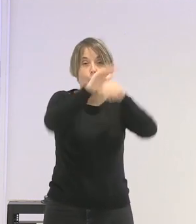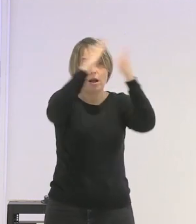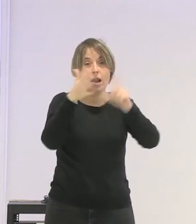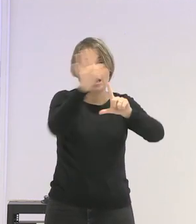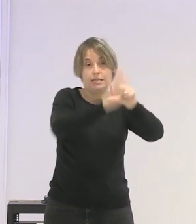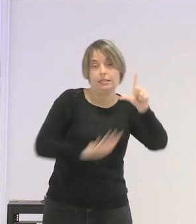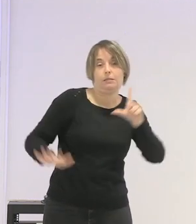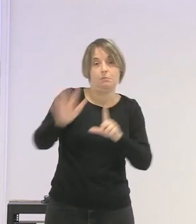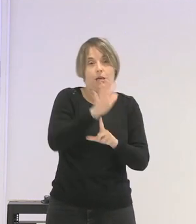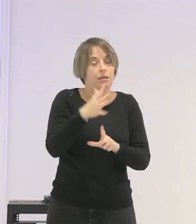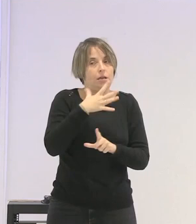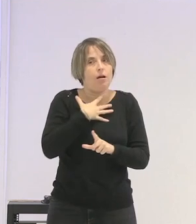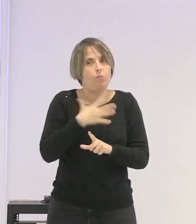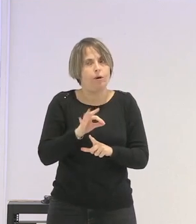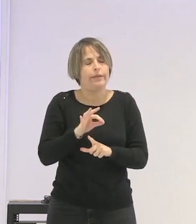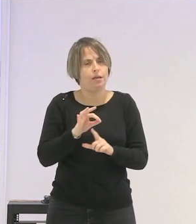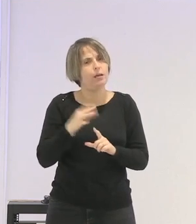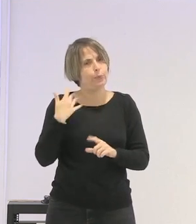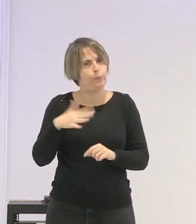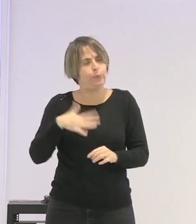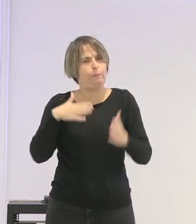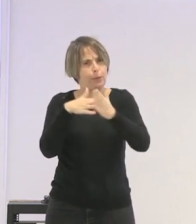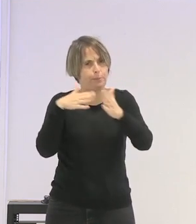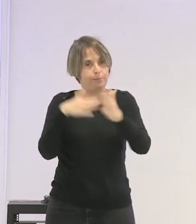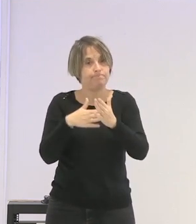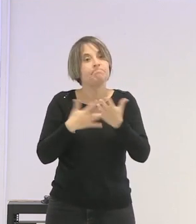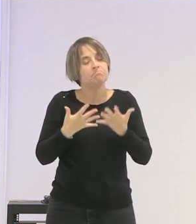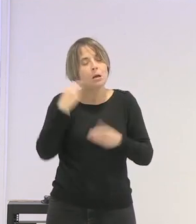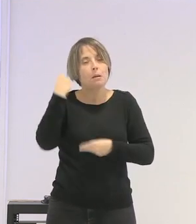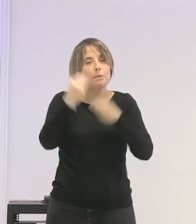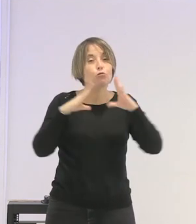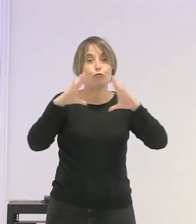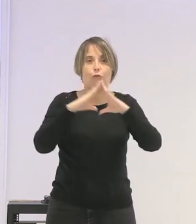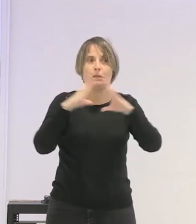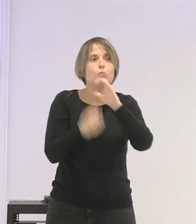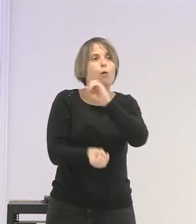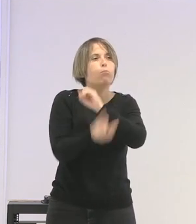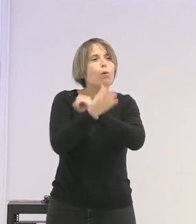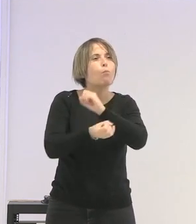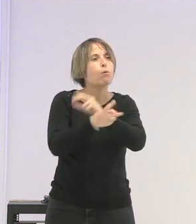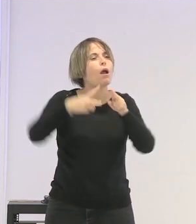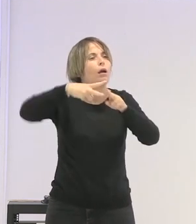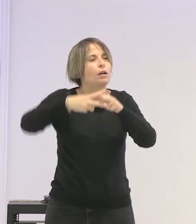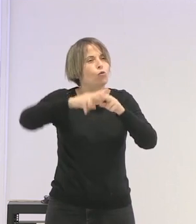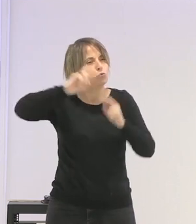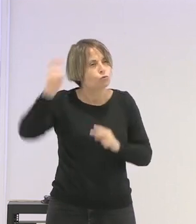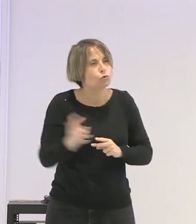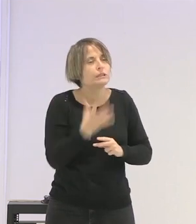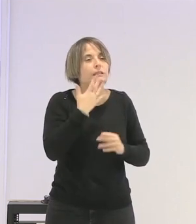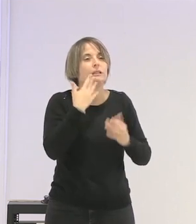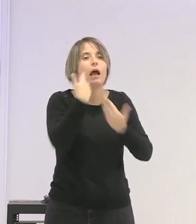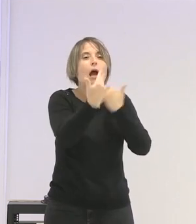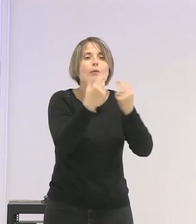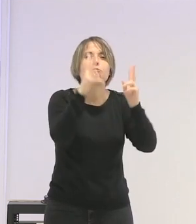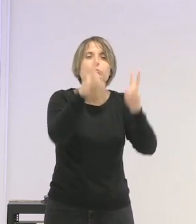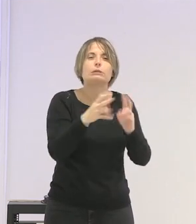español estaría comprometido, ¿no? Entonces, bueno, yo creo que el feminismo ha dado un montón de herramientas para entender que cuando se habla de reivindicar la familia,